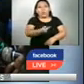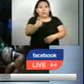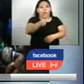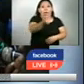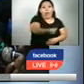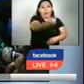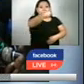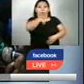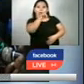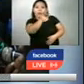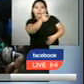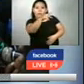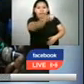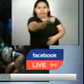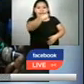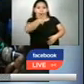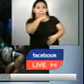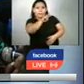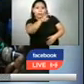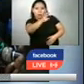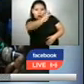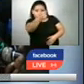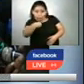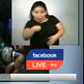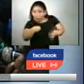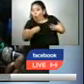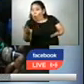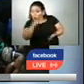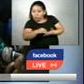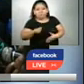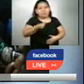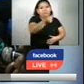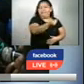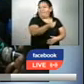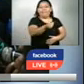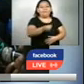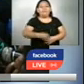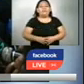los anticipos del 25% que solicitaron de su saldo.